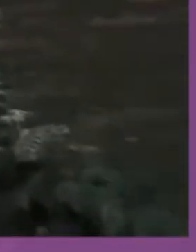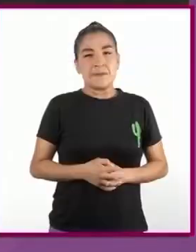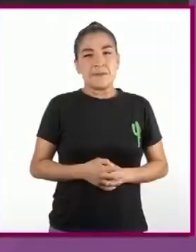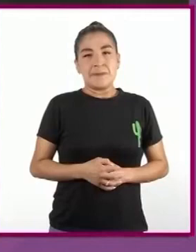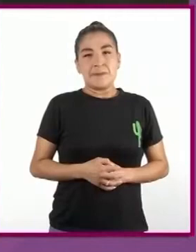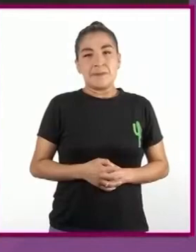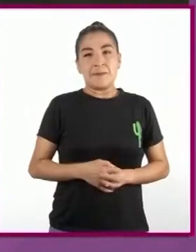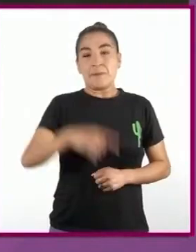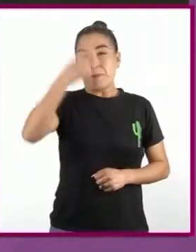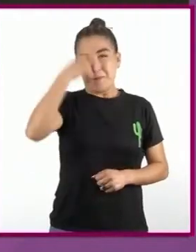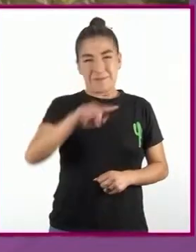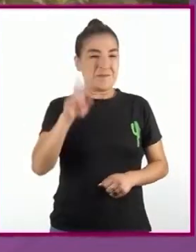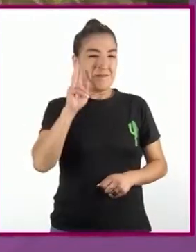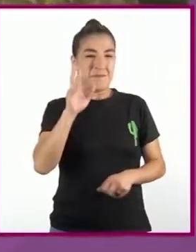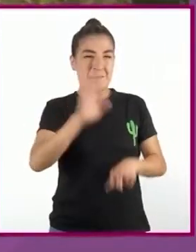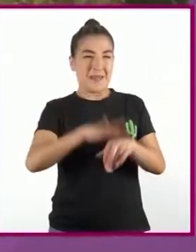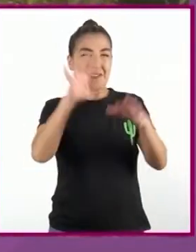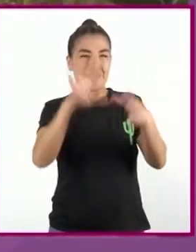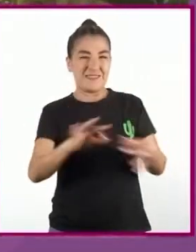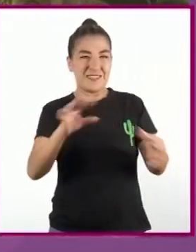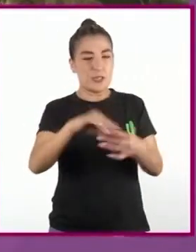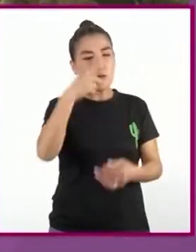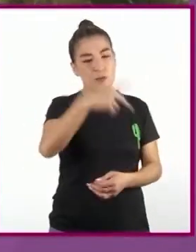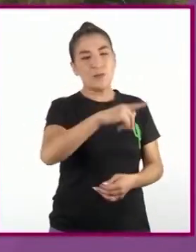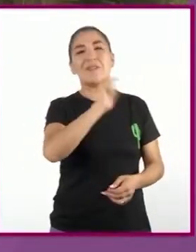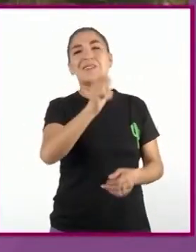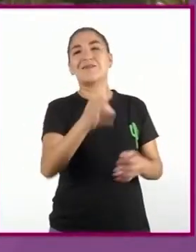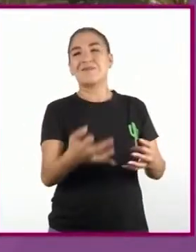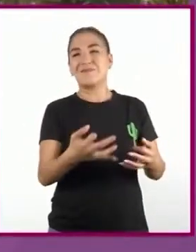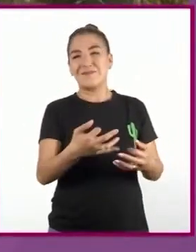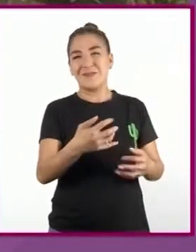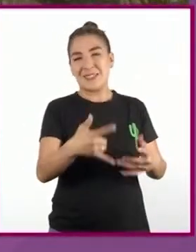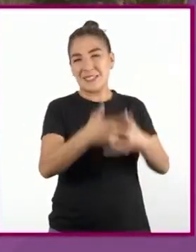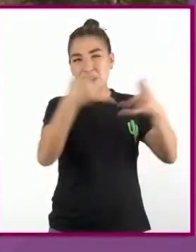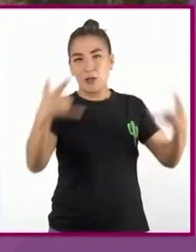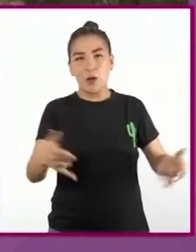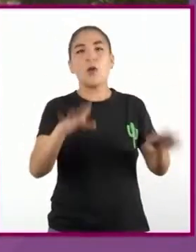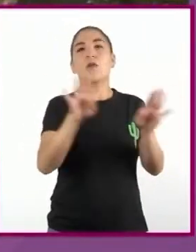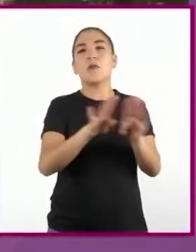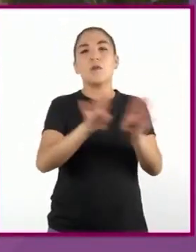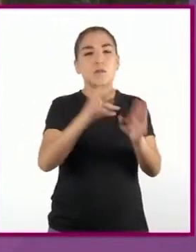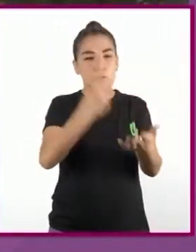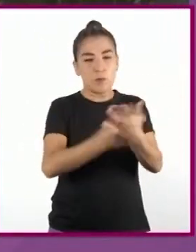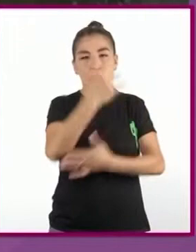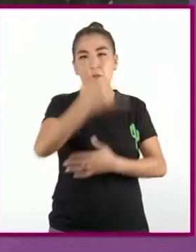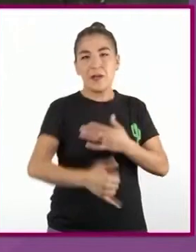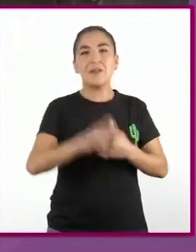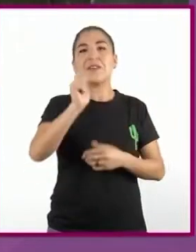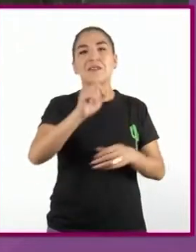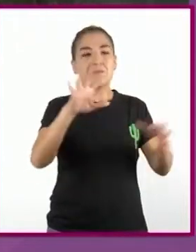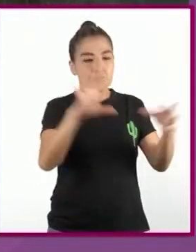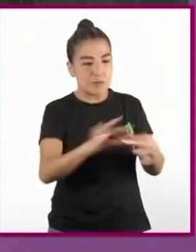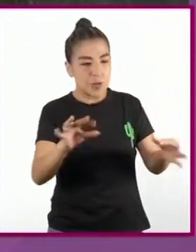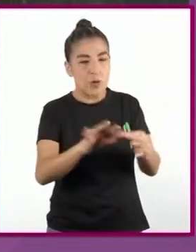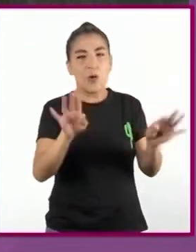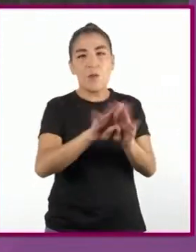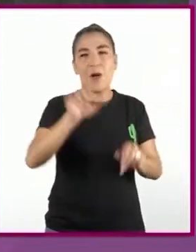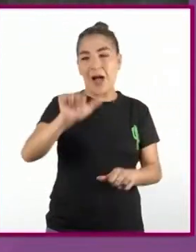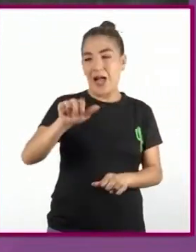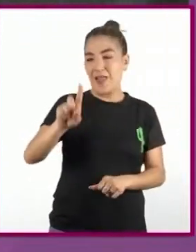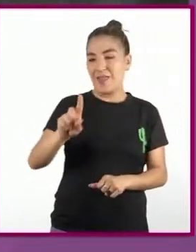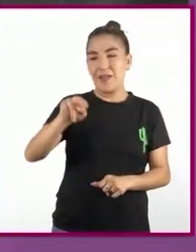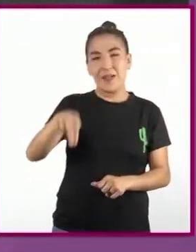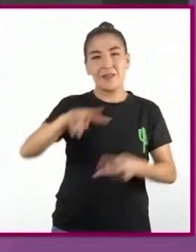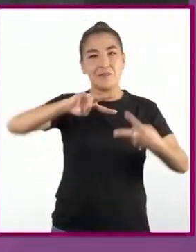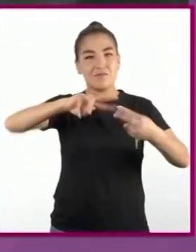Para develar un poco más sus raíces, está en marcha el proyecto sobre la obtención de ADN a través de restos humanos que